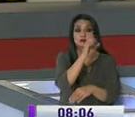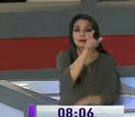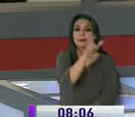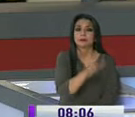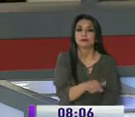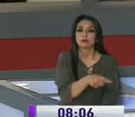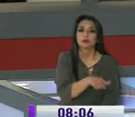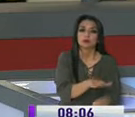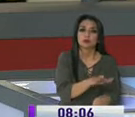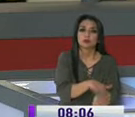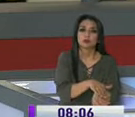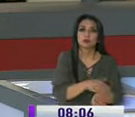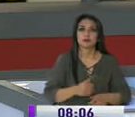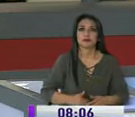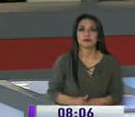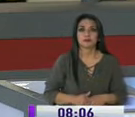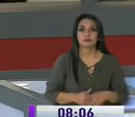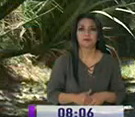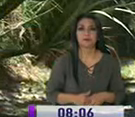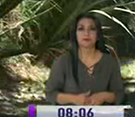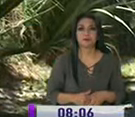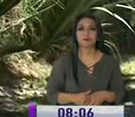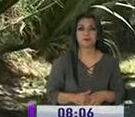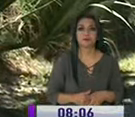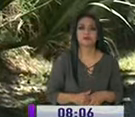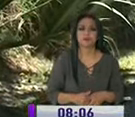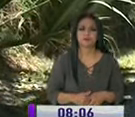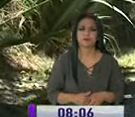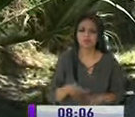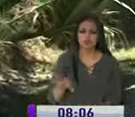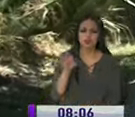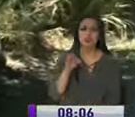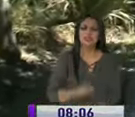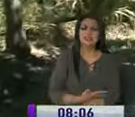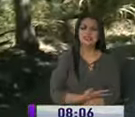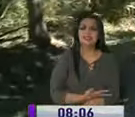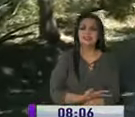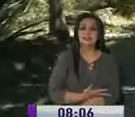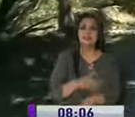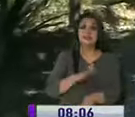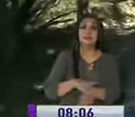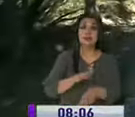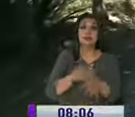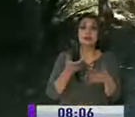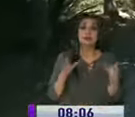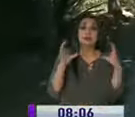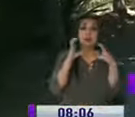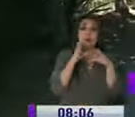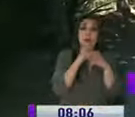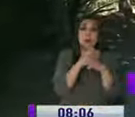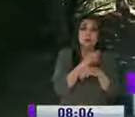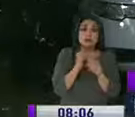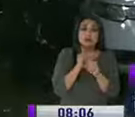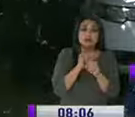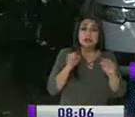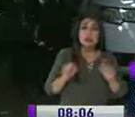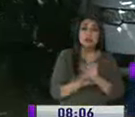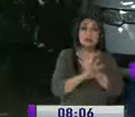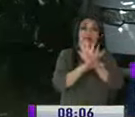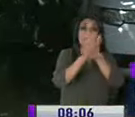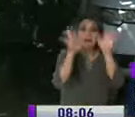de estos sujetos. Veamos. El macabro hallazgo se produjo cuando los primeros rayos del sol apartaron la fría noche que se